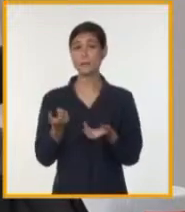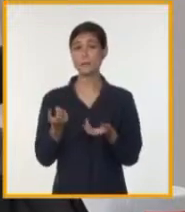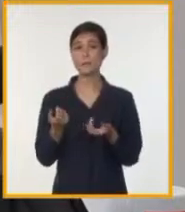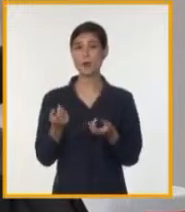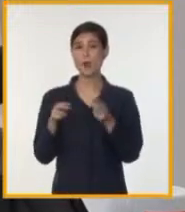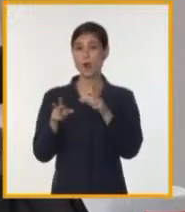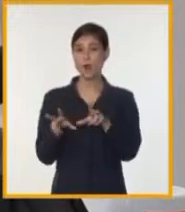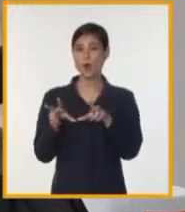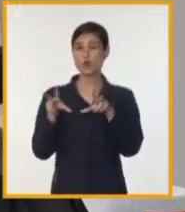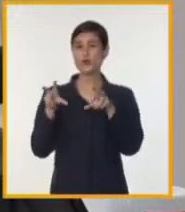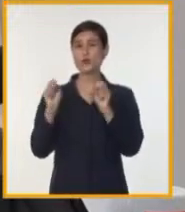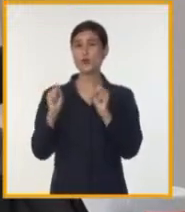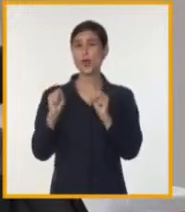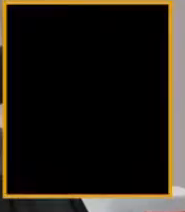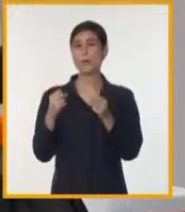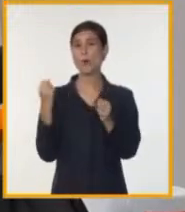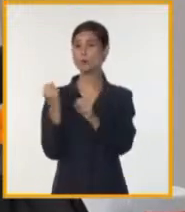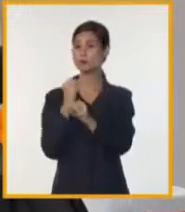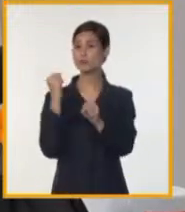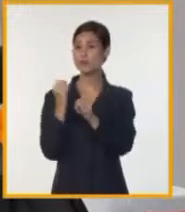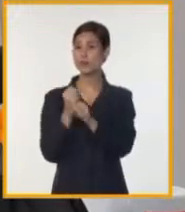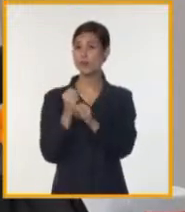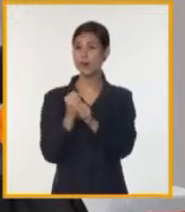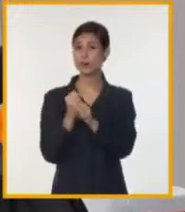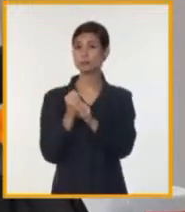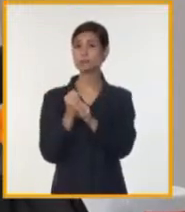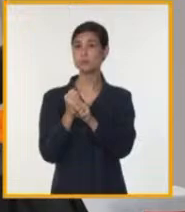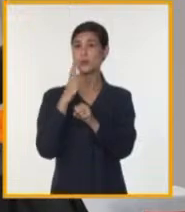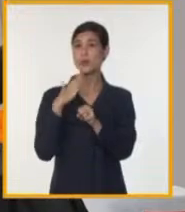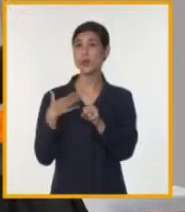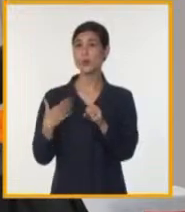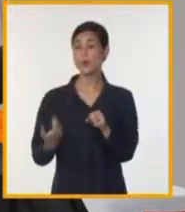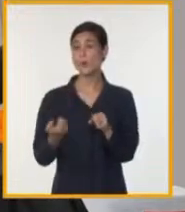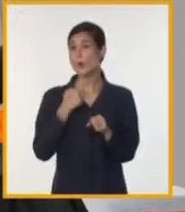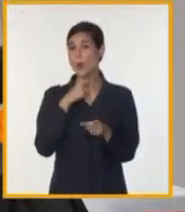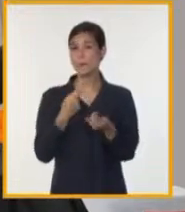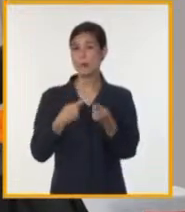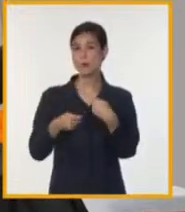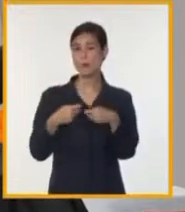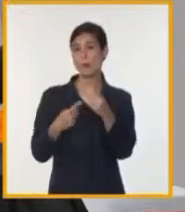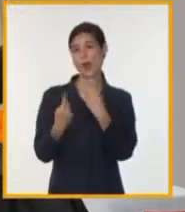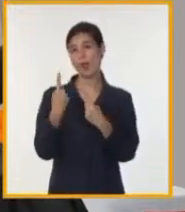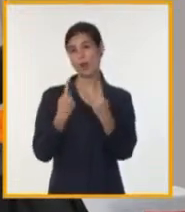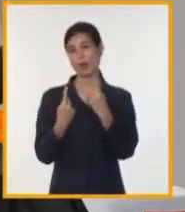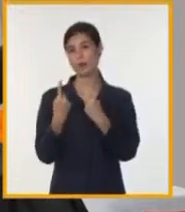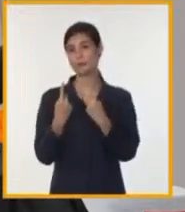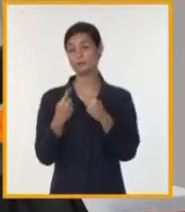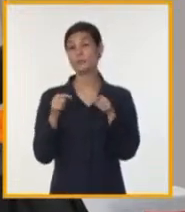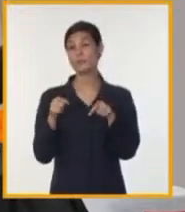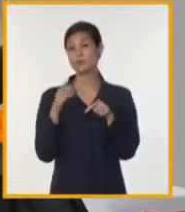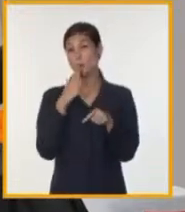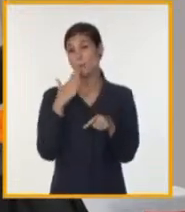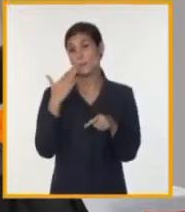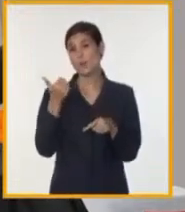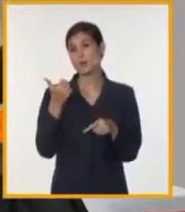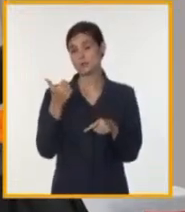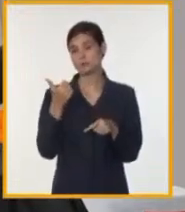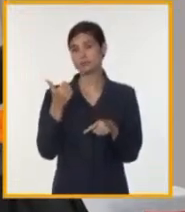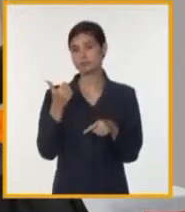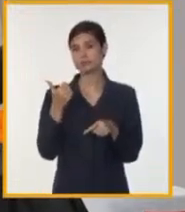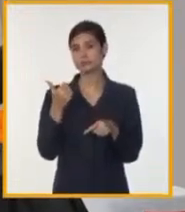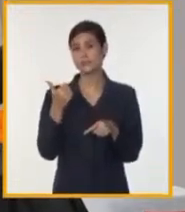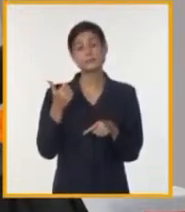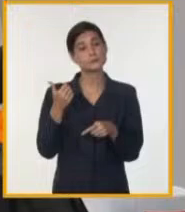que nos ha permitido en algunos renglones de recursos acceder al mercado. Y eso nos ha permitido mejorar. Pero tenemos que